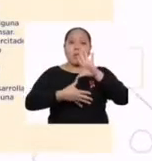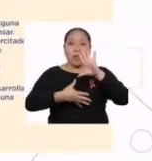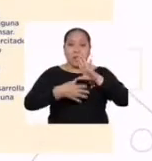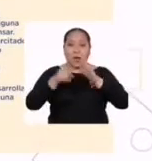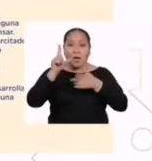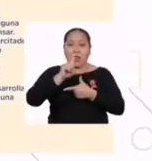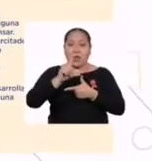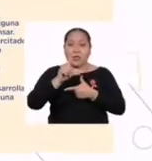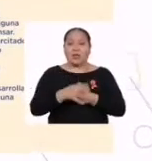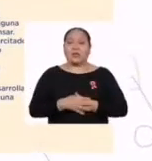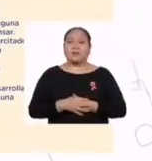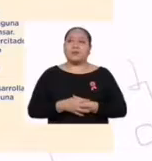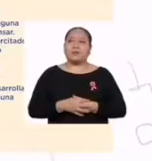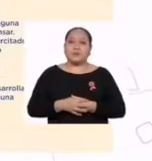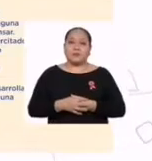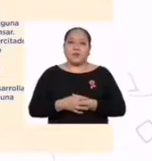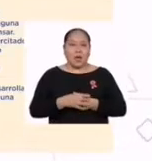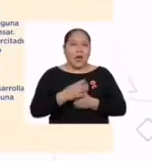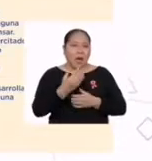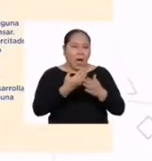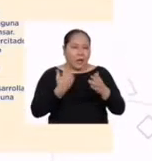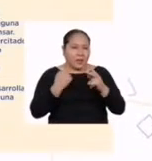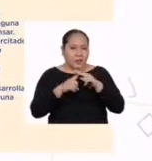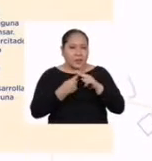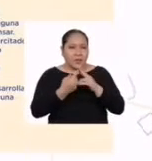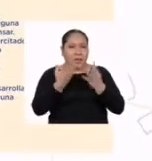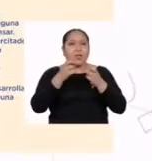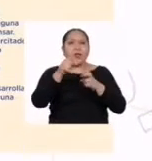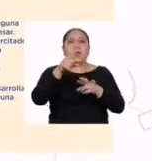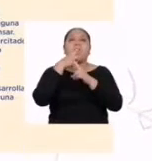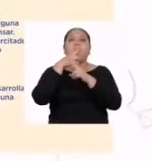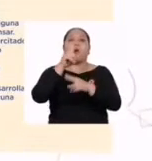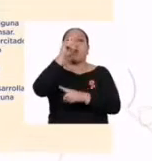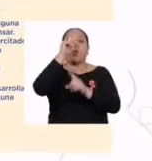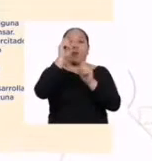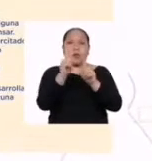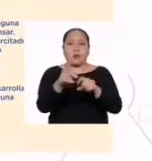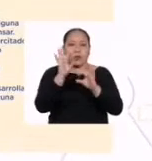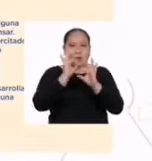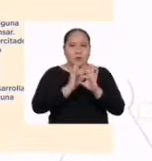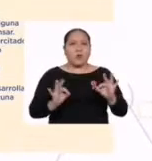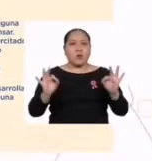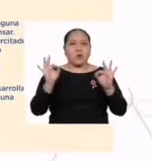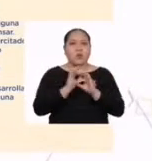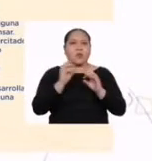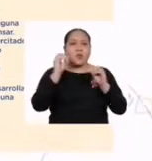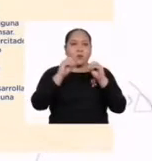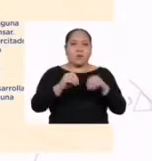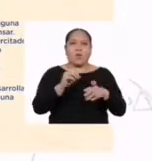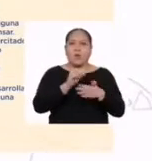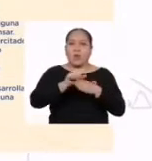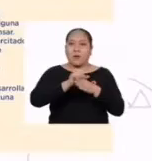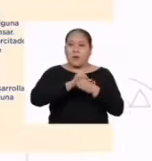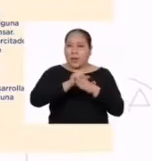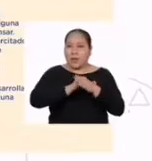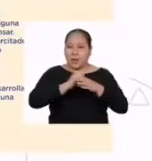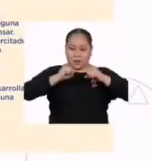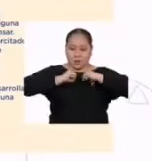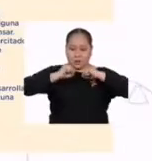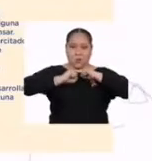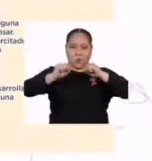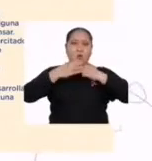gustaría que respondamos a una pregunta. ¿Es importante ejercitar el cuerpo,